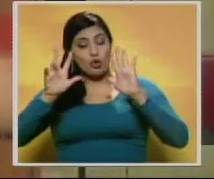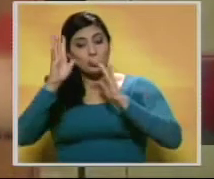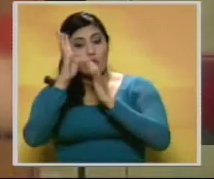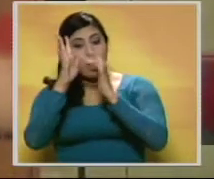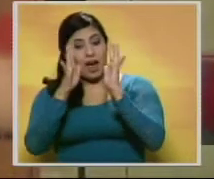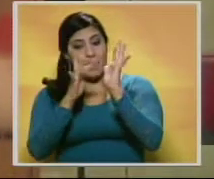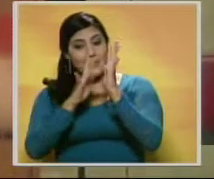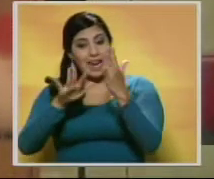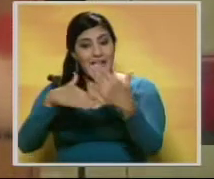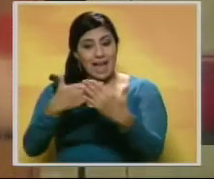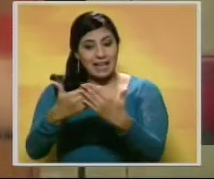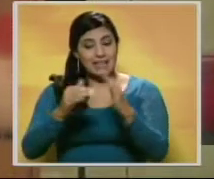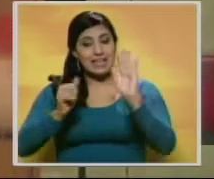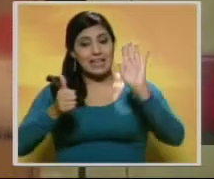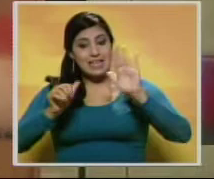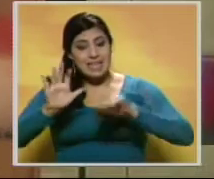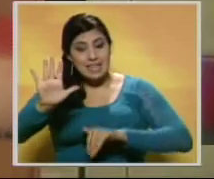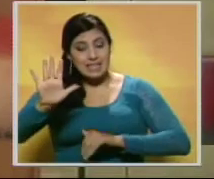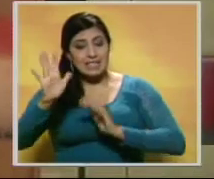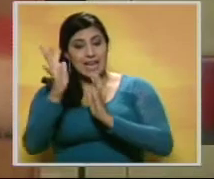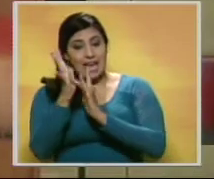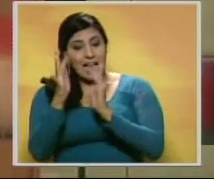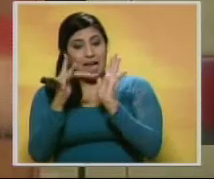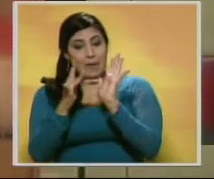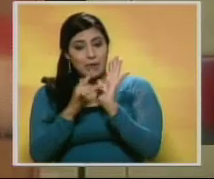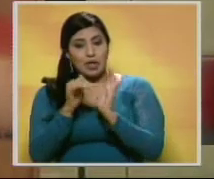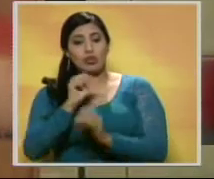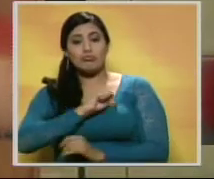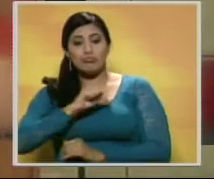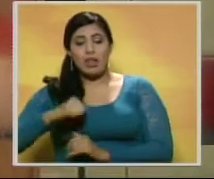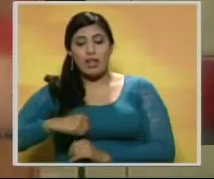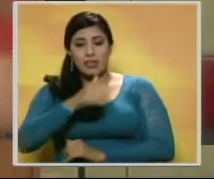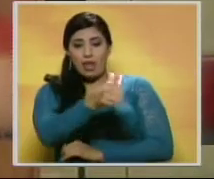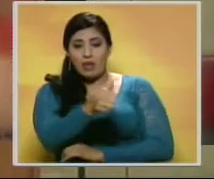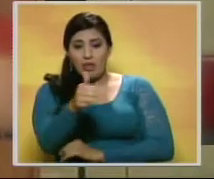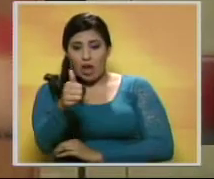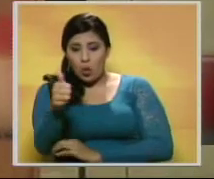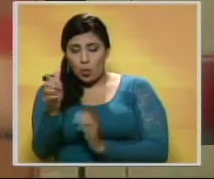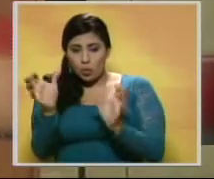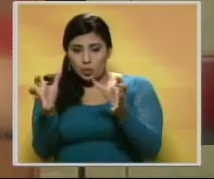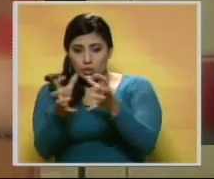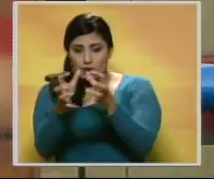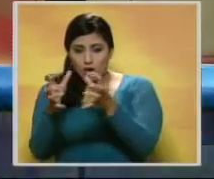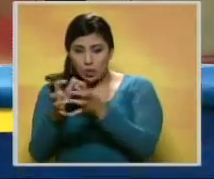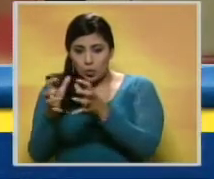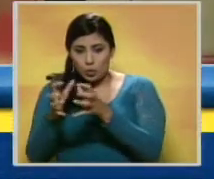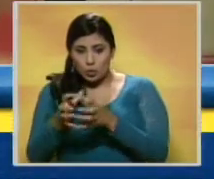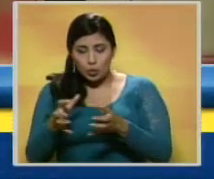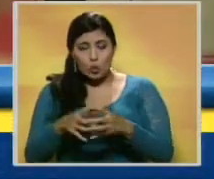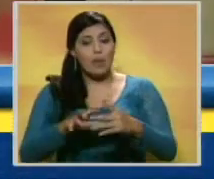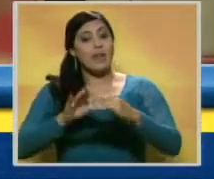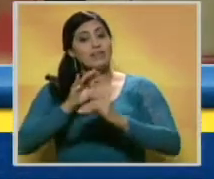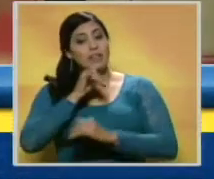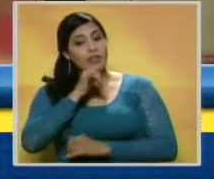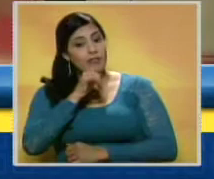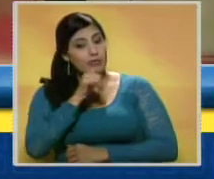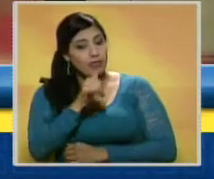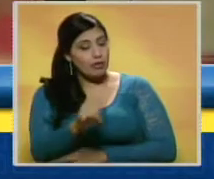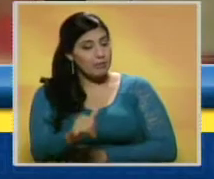el 15 de abril tuve reuniones individuales con estas organizaciones políticas, donde les